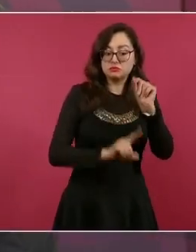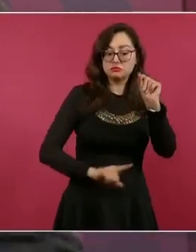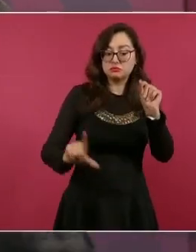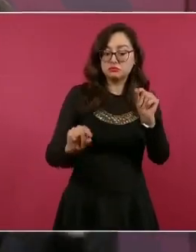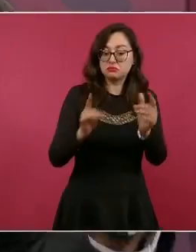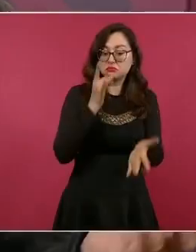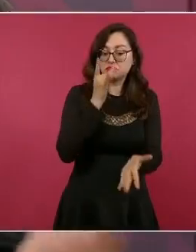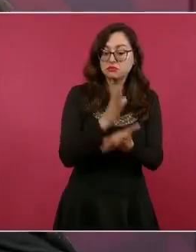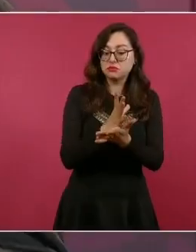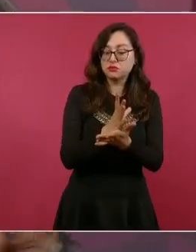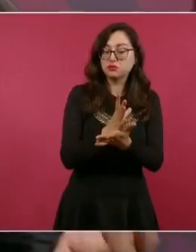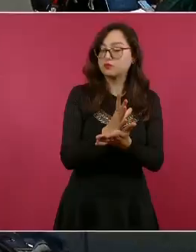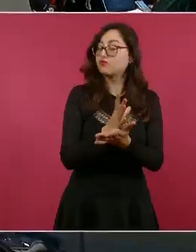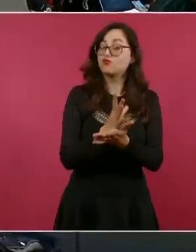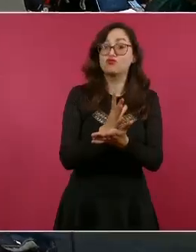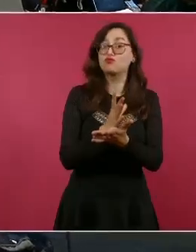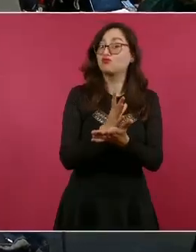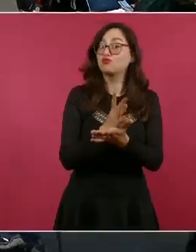es